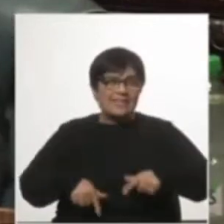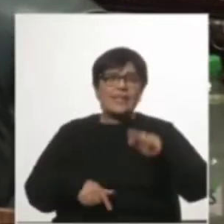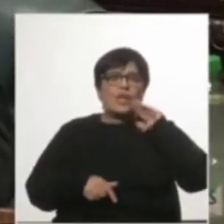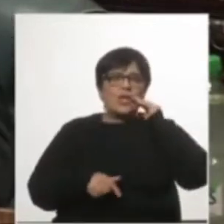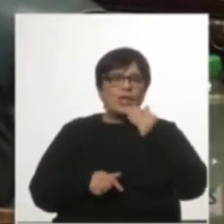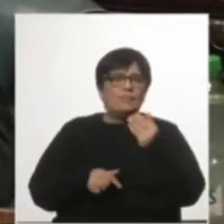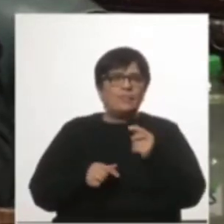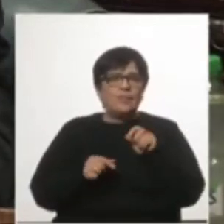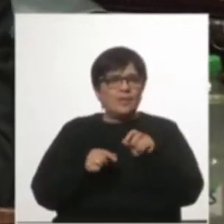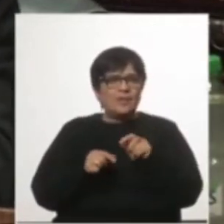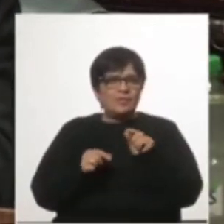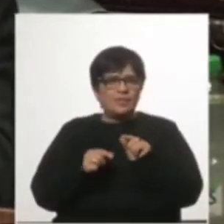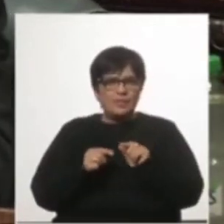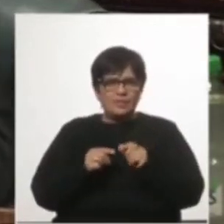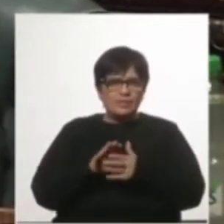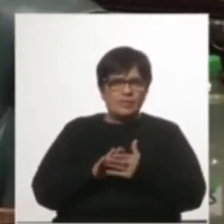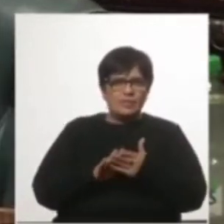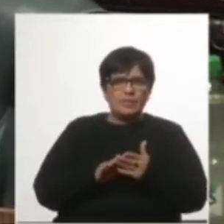reconocíamos públicamente.